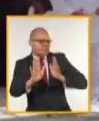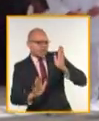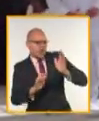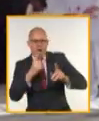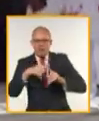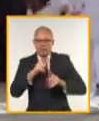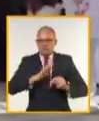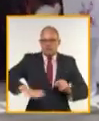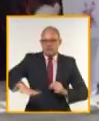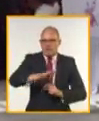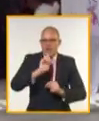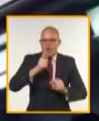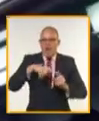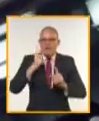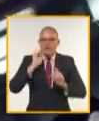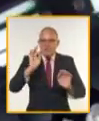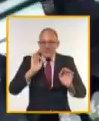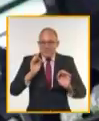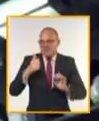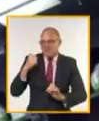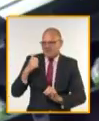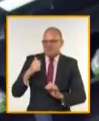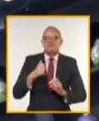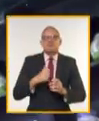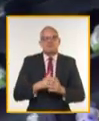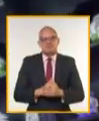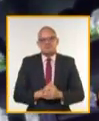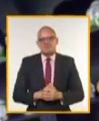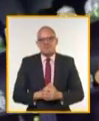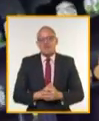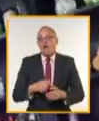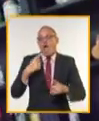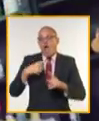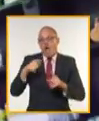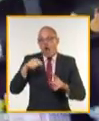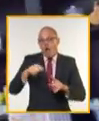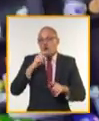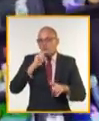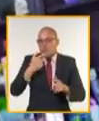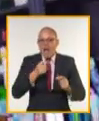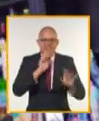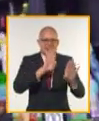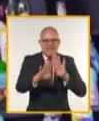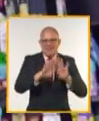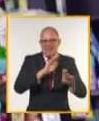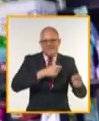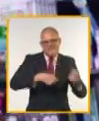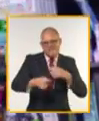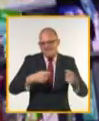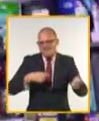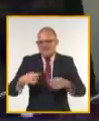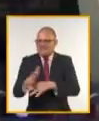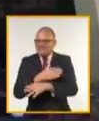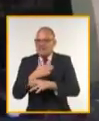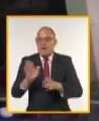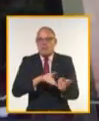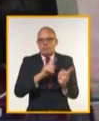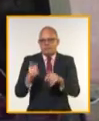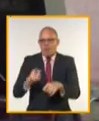de Wushu, una red de comercios, de tiendas y de restaurantes.